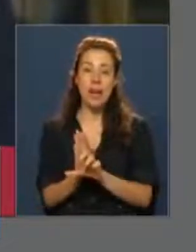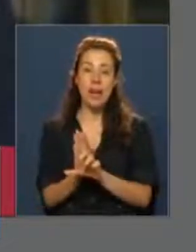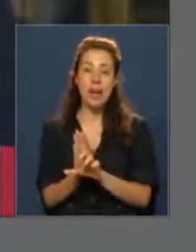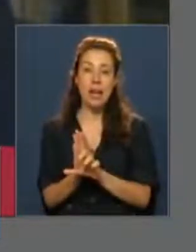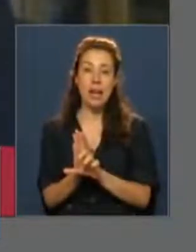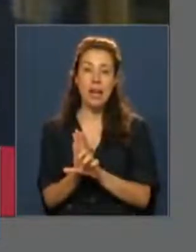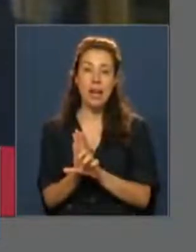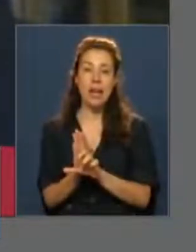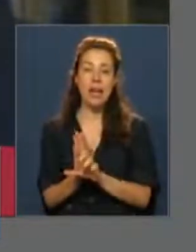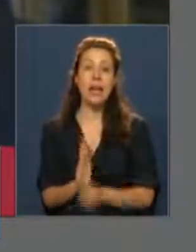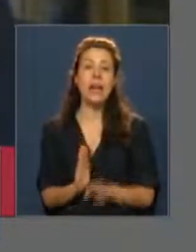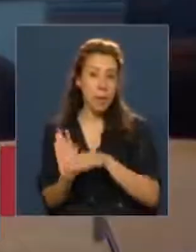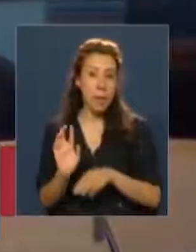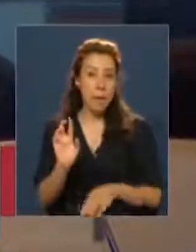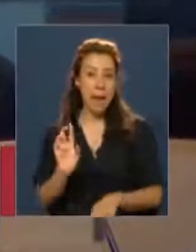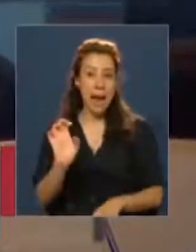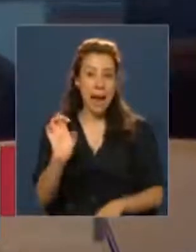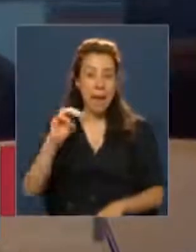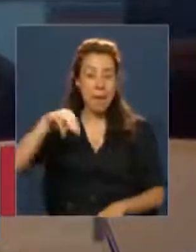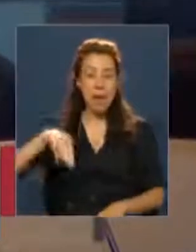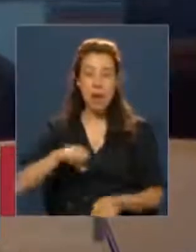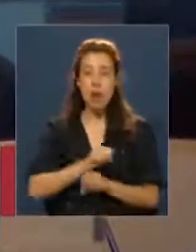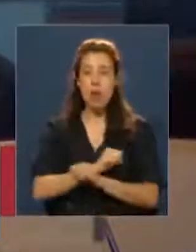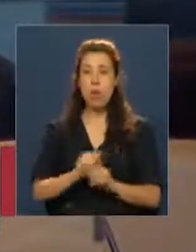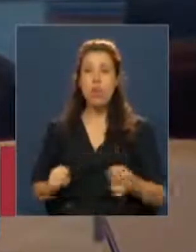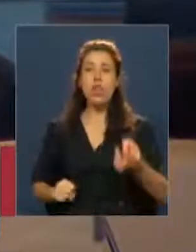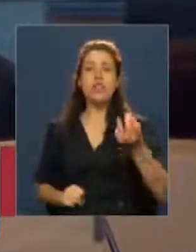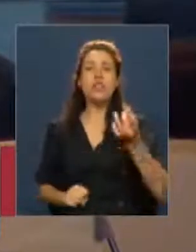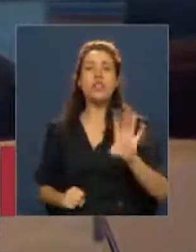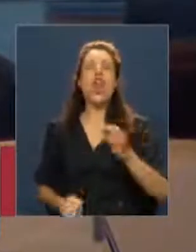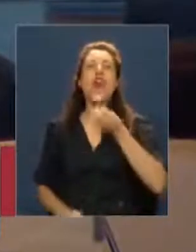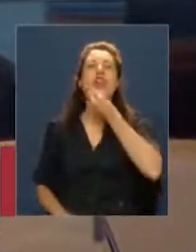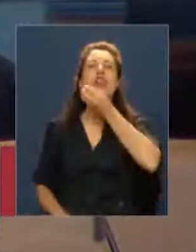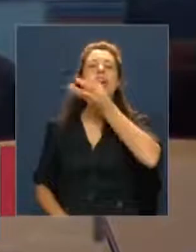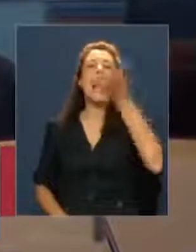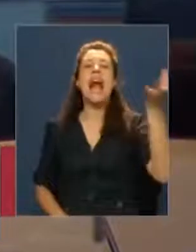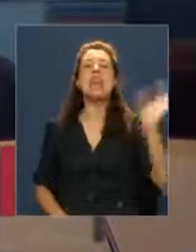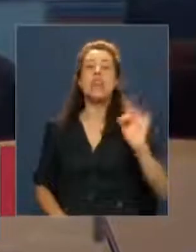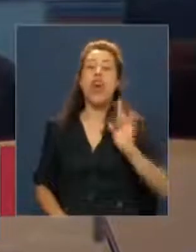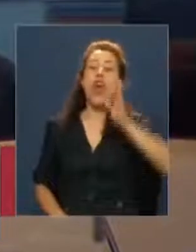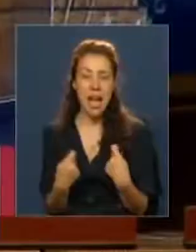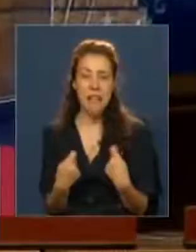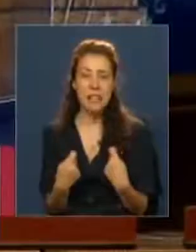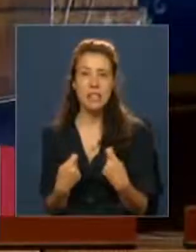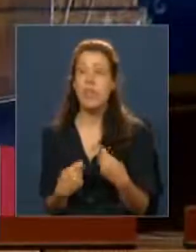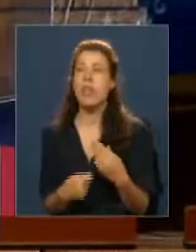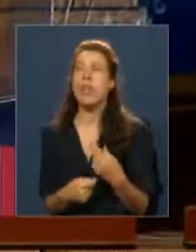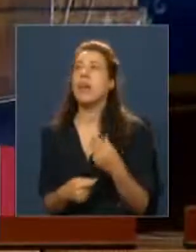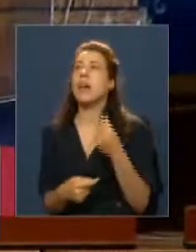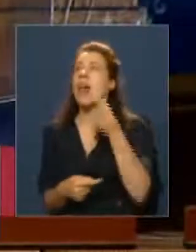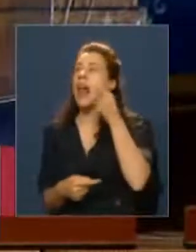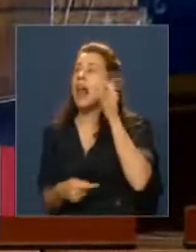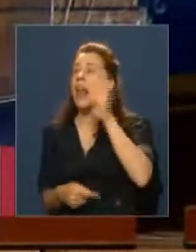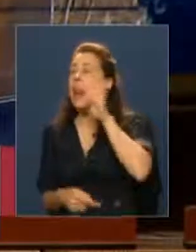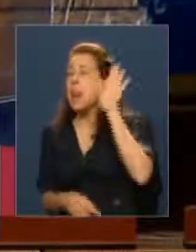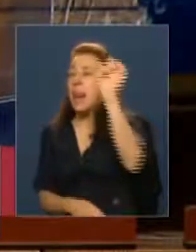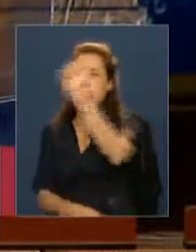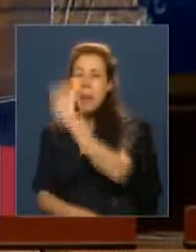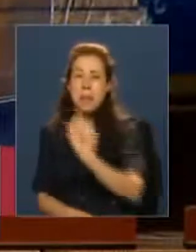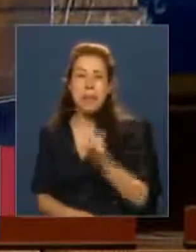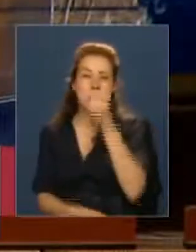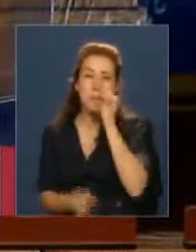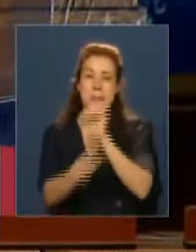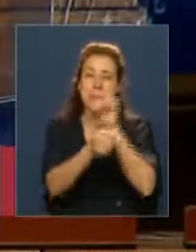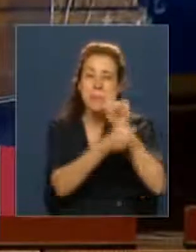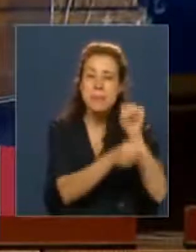al alcanzar solo 83 de 89 votos favorables requeridos, fueron rechazadas. En concreto, el texto